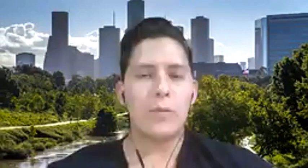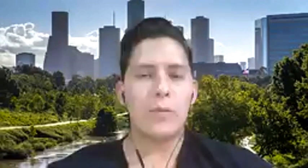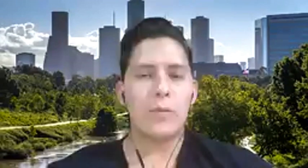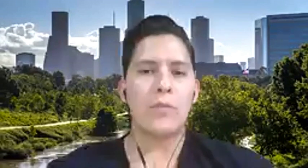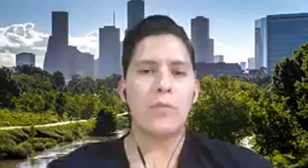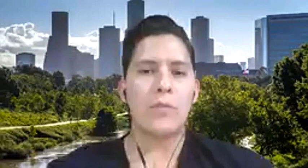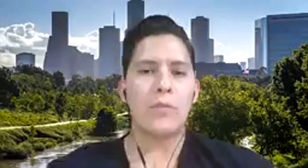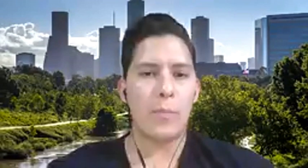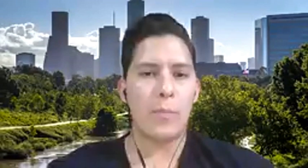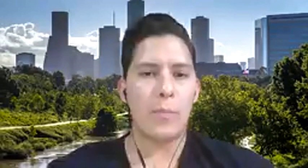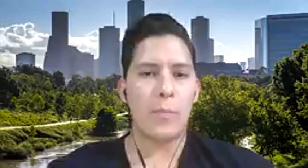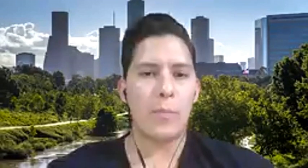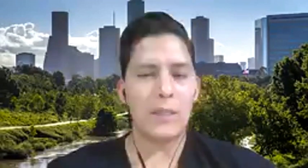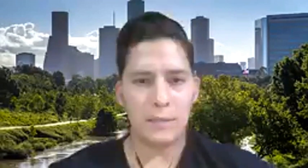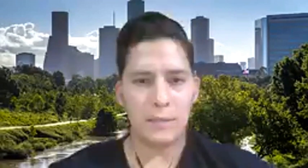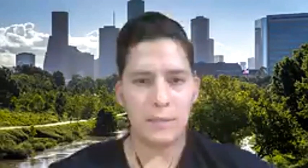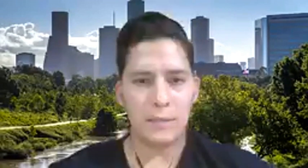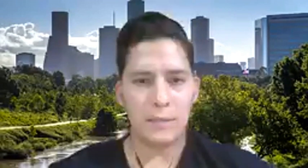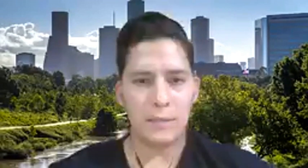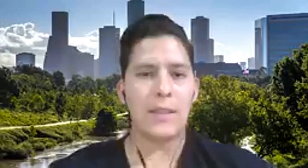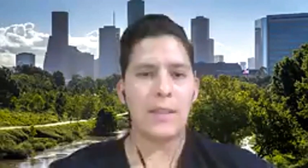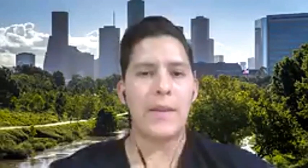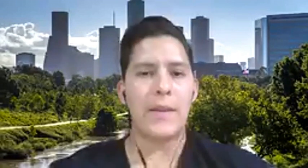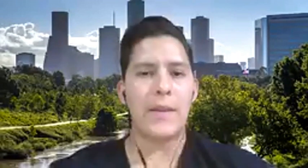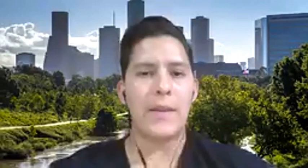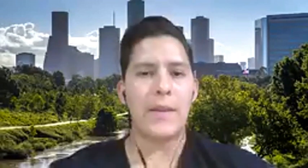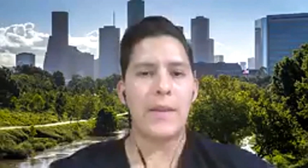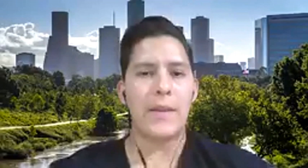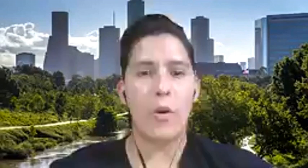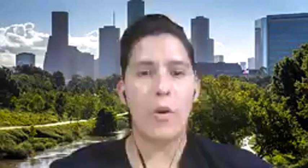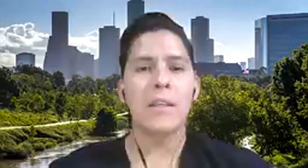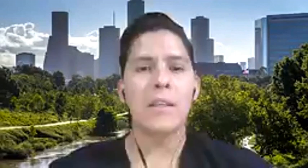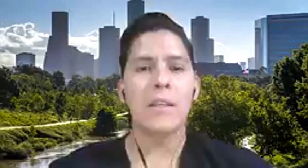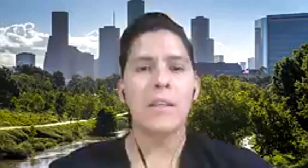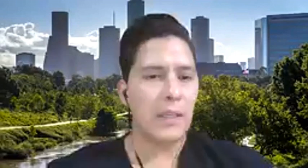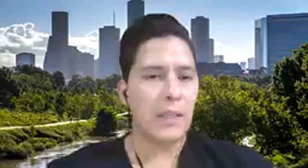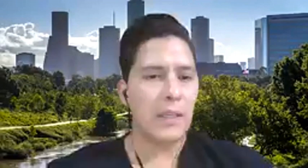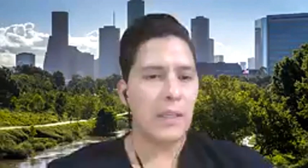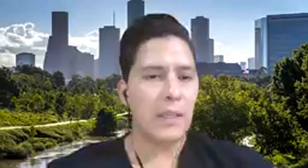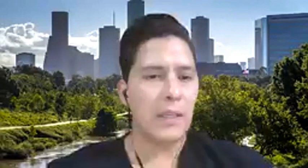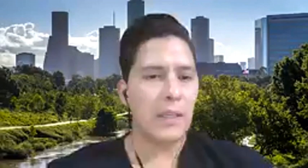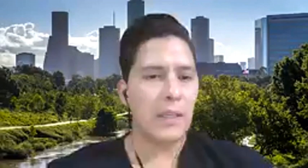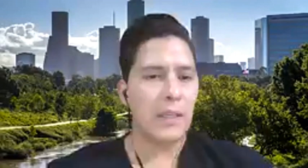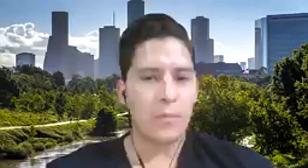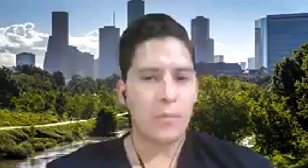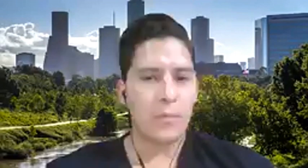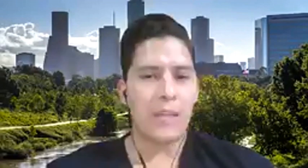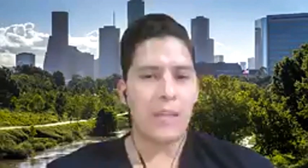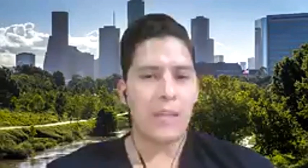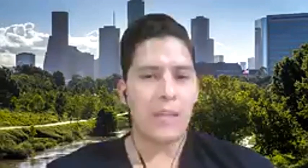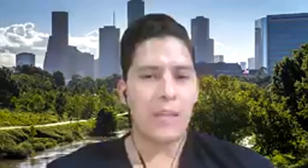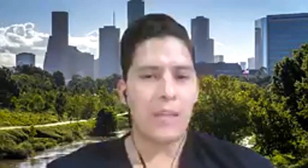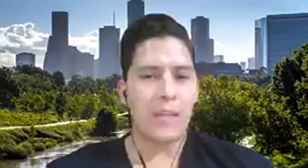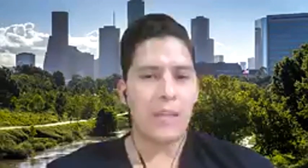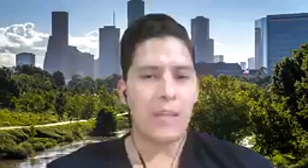ciudad corporativa, es potencia en el tema de oil and gas. También van los mexicanos por temas de vacaciones, temas de shopping, ya lo